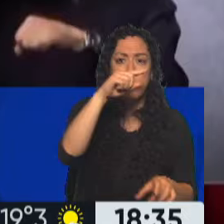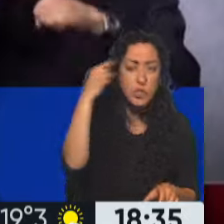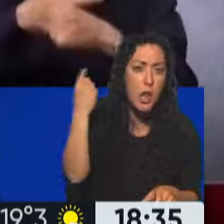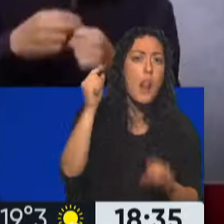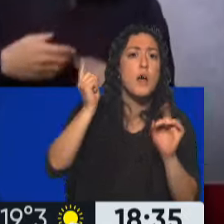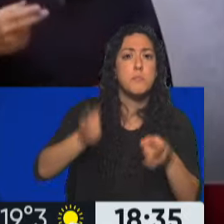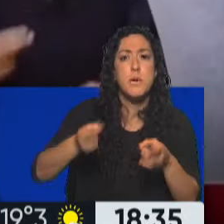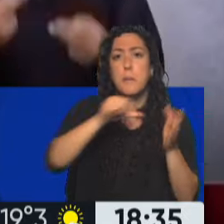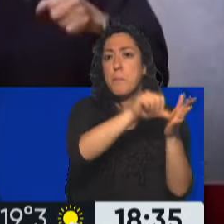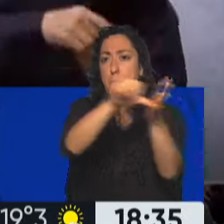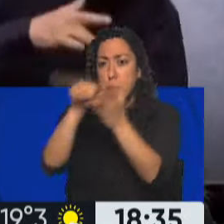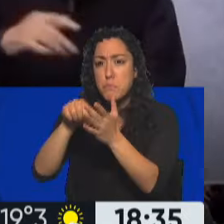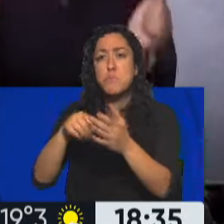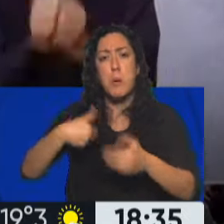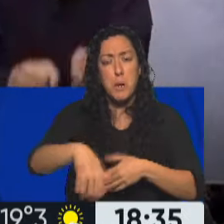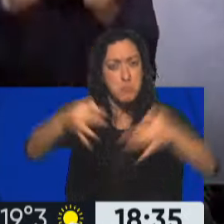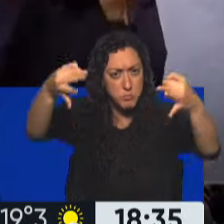estarán seguras en nuestro país.